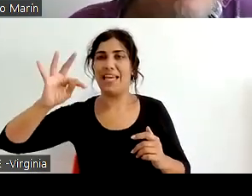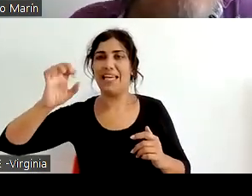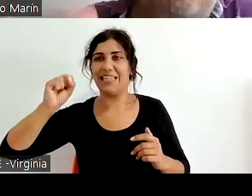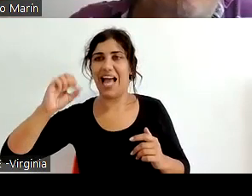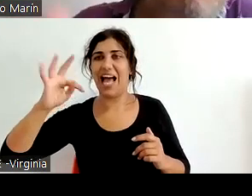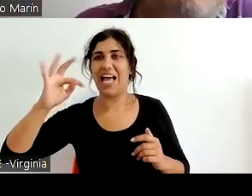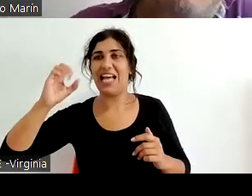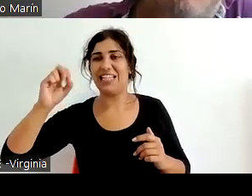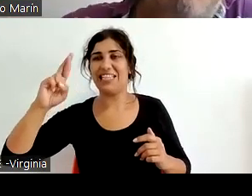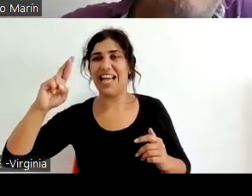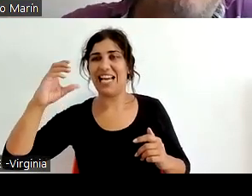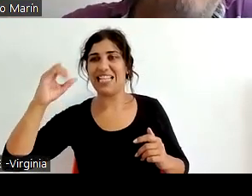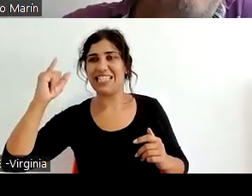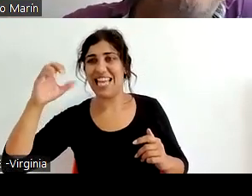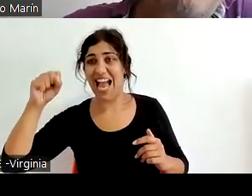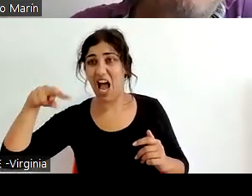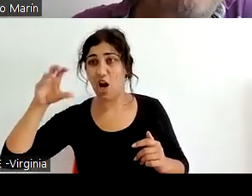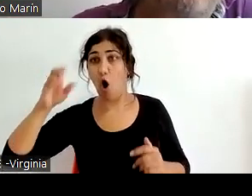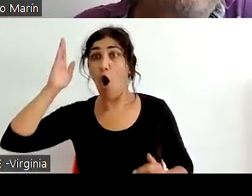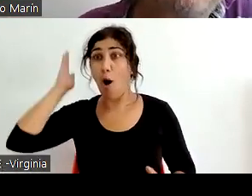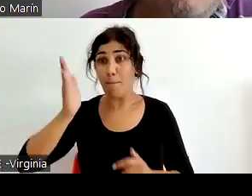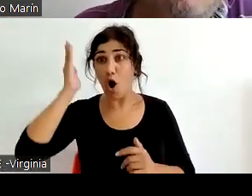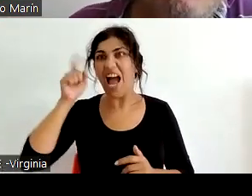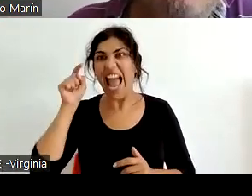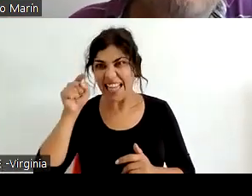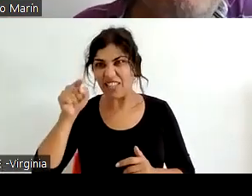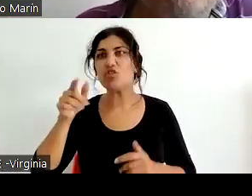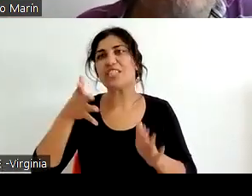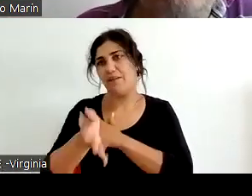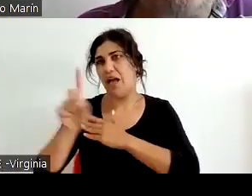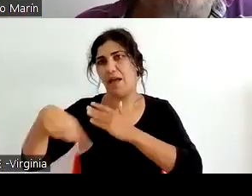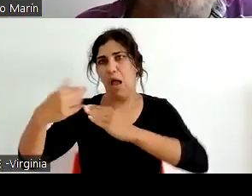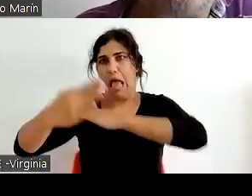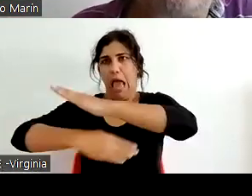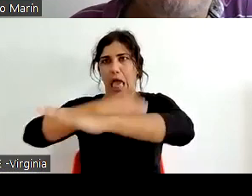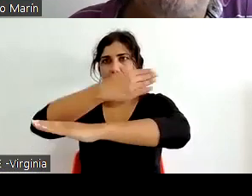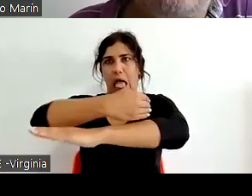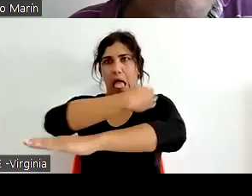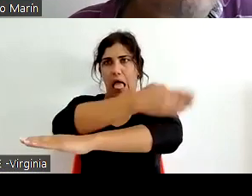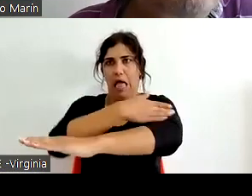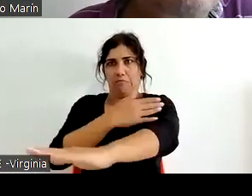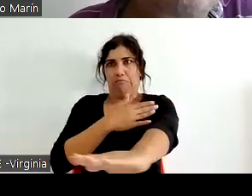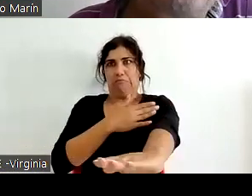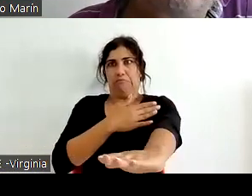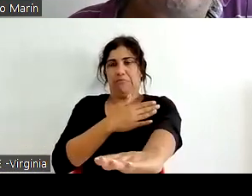3. Esos evidentemente van para botina, para yeso. Lo demás los podemos intentar resolver, pues sobre